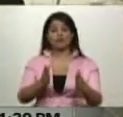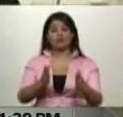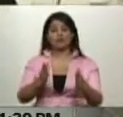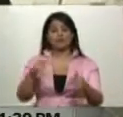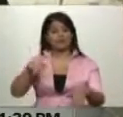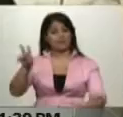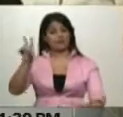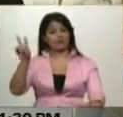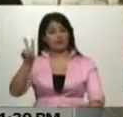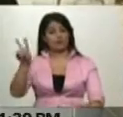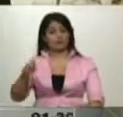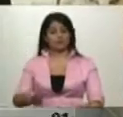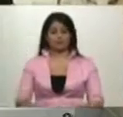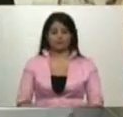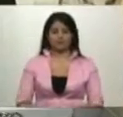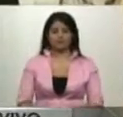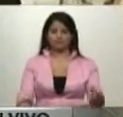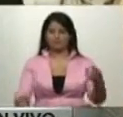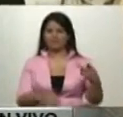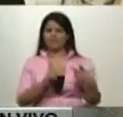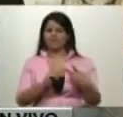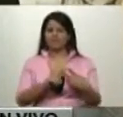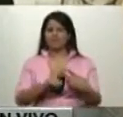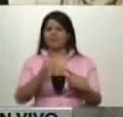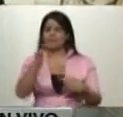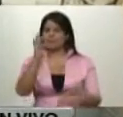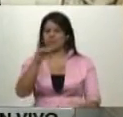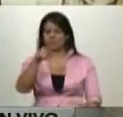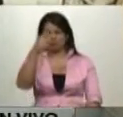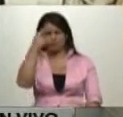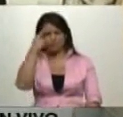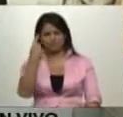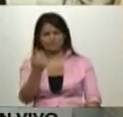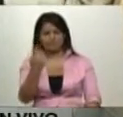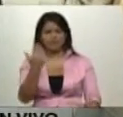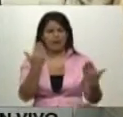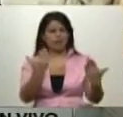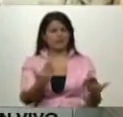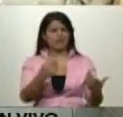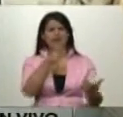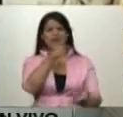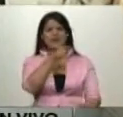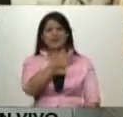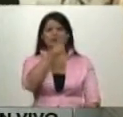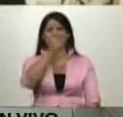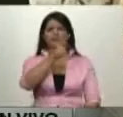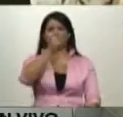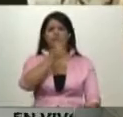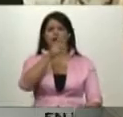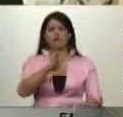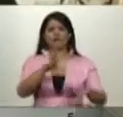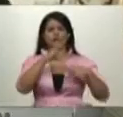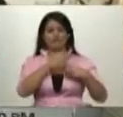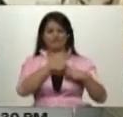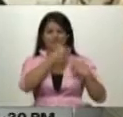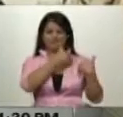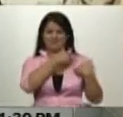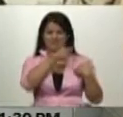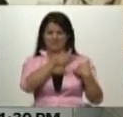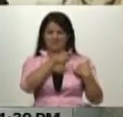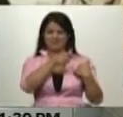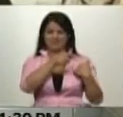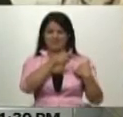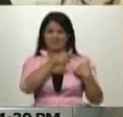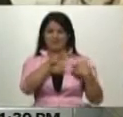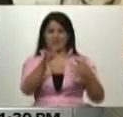patria, ante los intentos de quienes ahora por estar al frente de un poder como el poder público, con